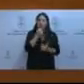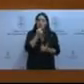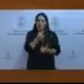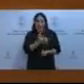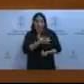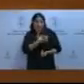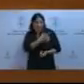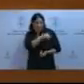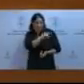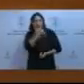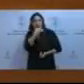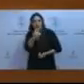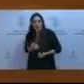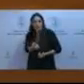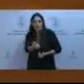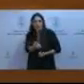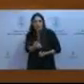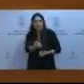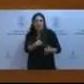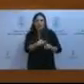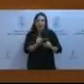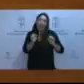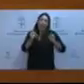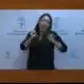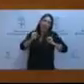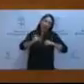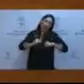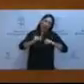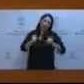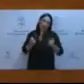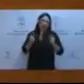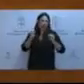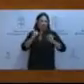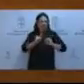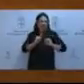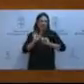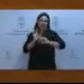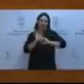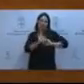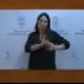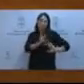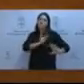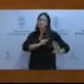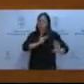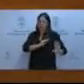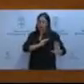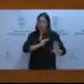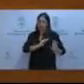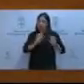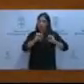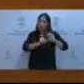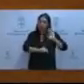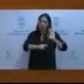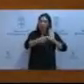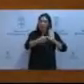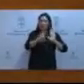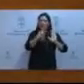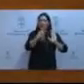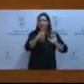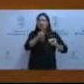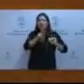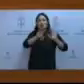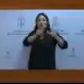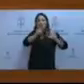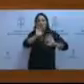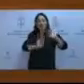sindicatos un acuerdillo bastante discriminatorio en el que se establecía que solo se reservaría un 7%